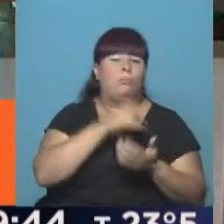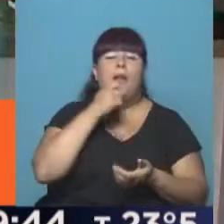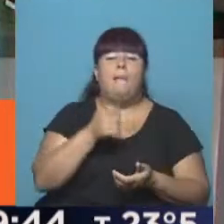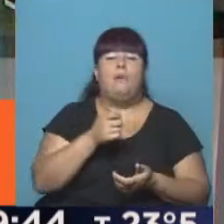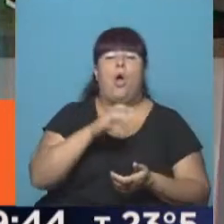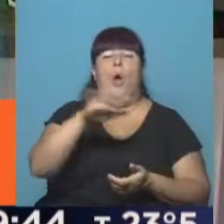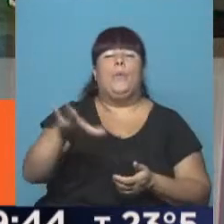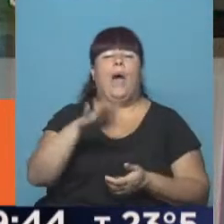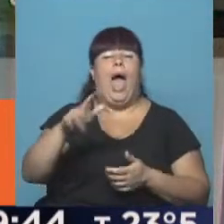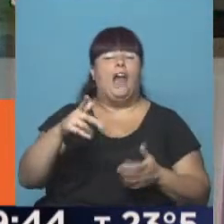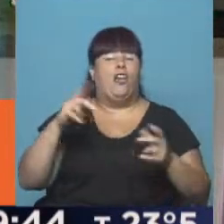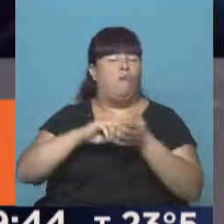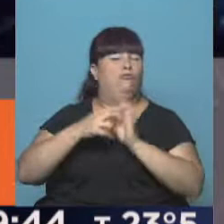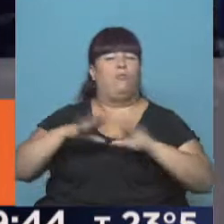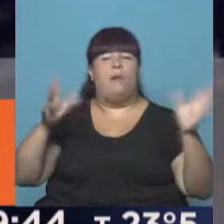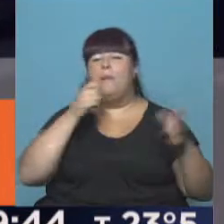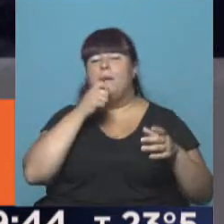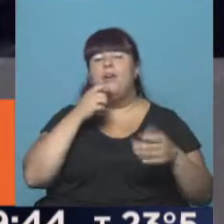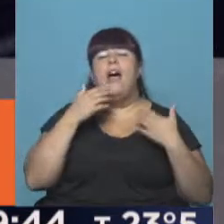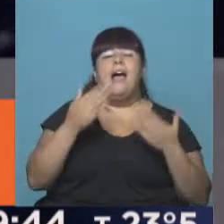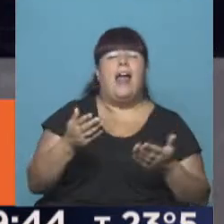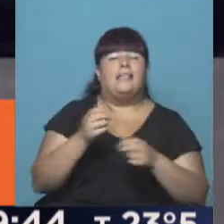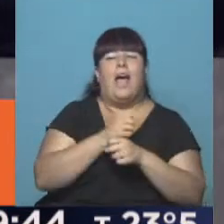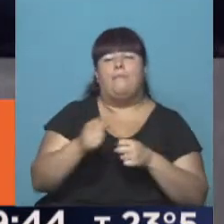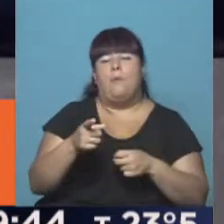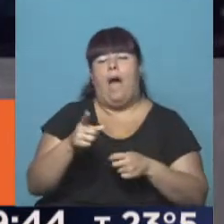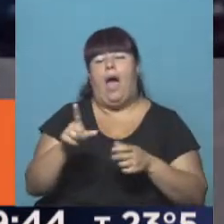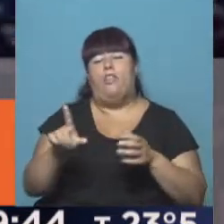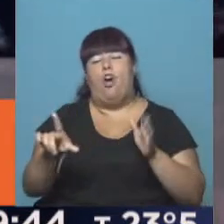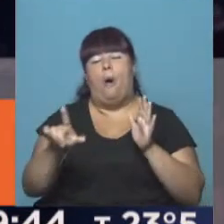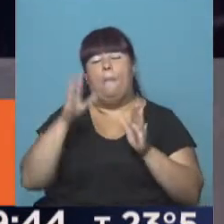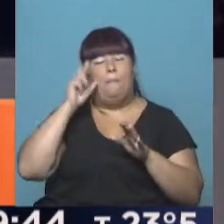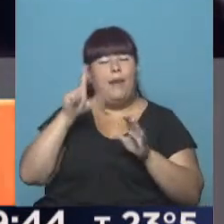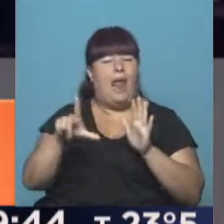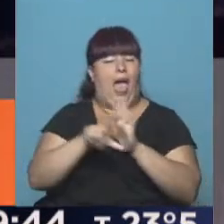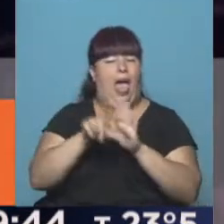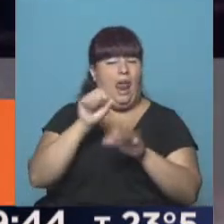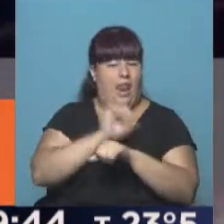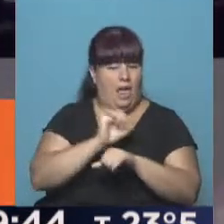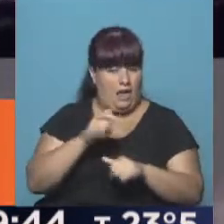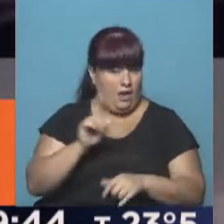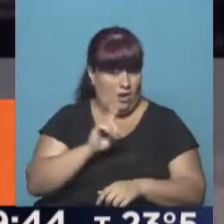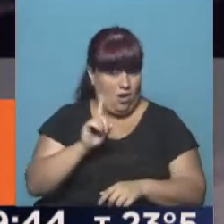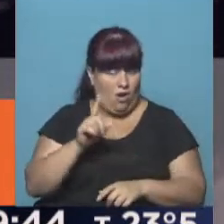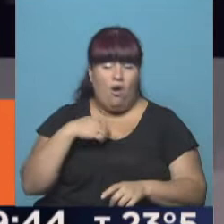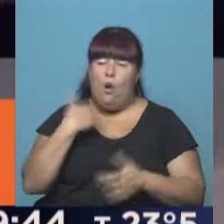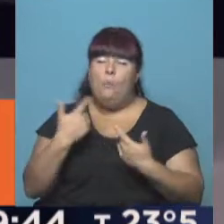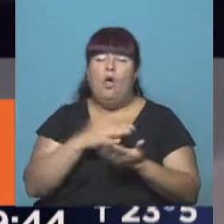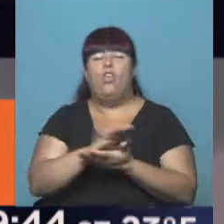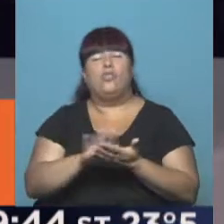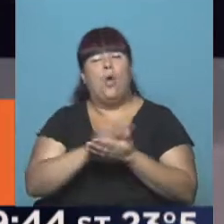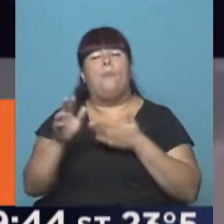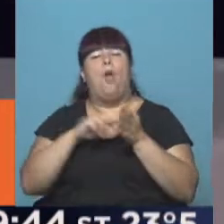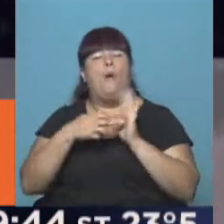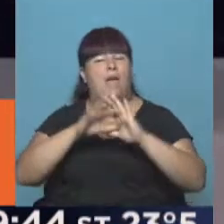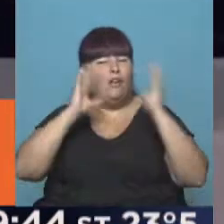en barrios con alta conflictividad a partir de la sanción del régimen penal juvenil. O no es que yo voy a solucionar el